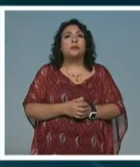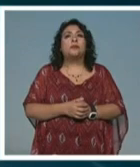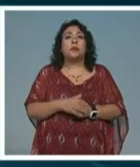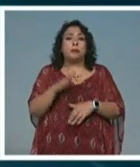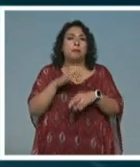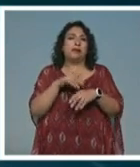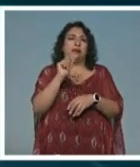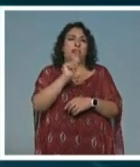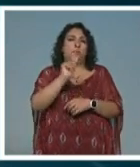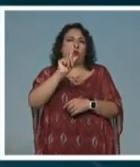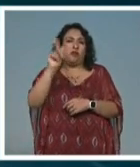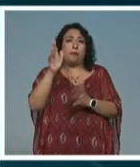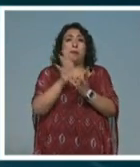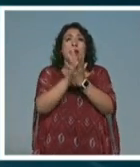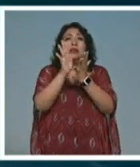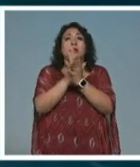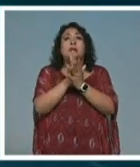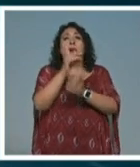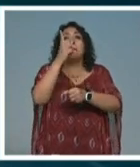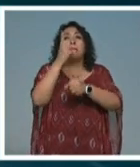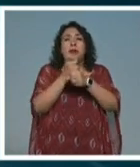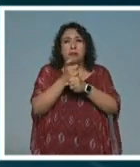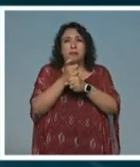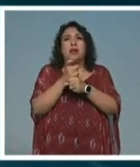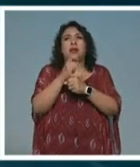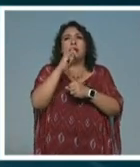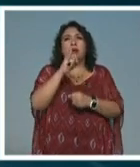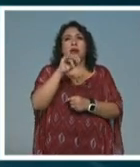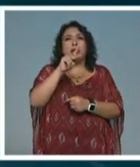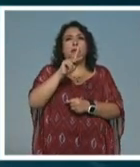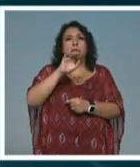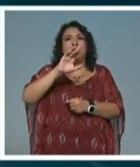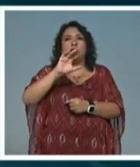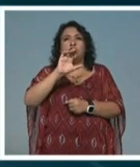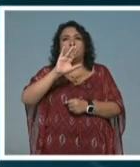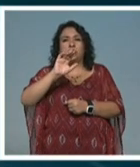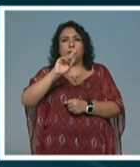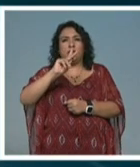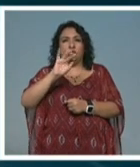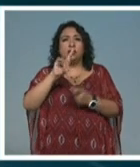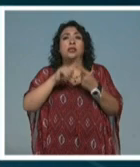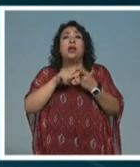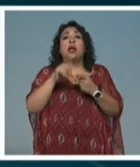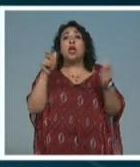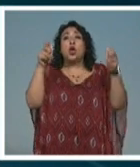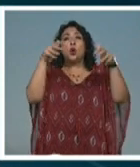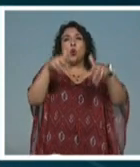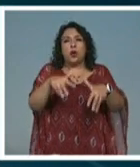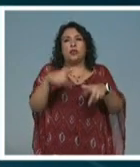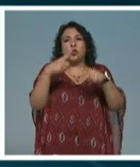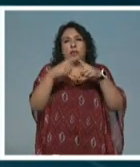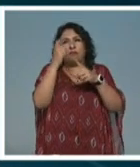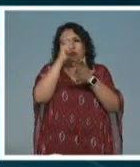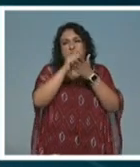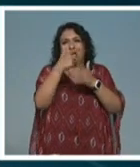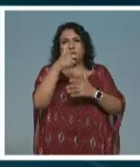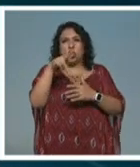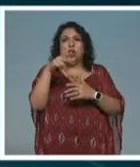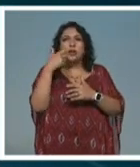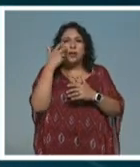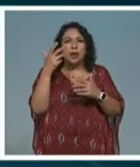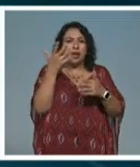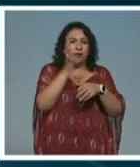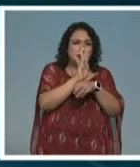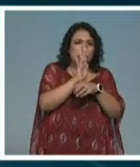Más de 20 profesionales participarán en la primera edición de Impeach Script Pitching Showcase, un encuentro de guionistas que busca relacionar